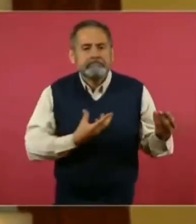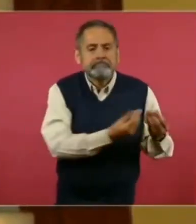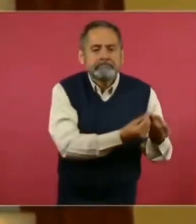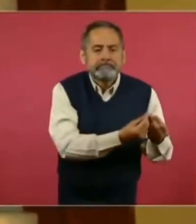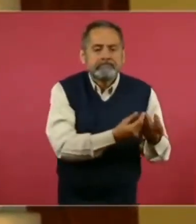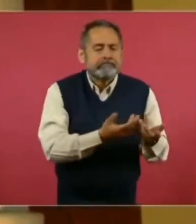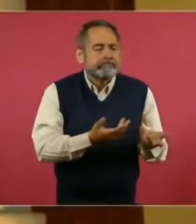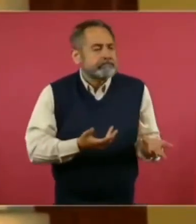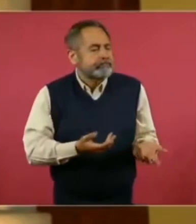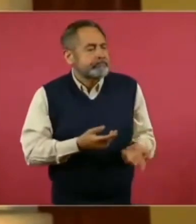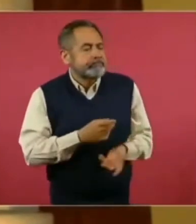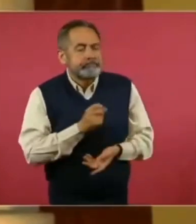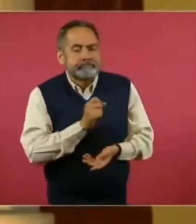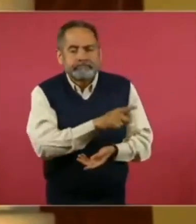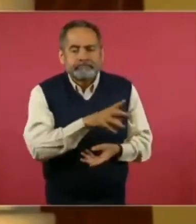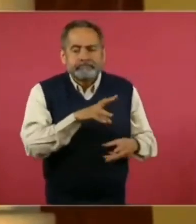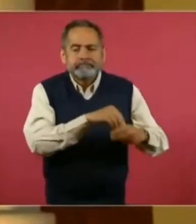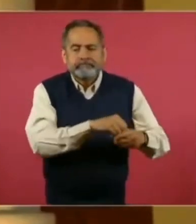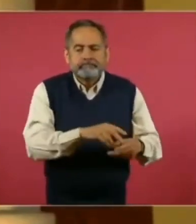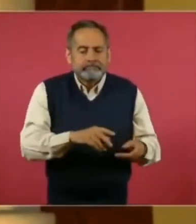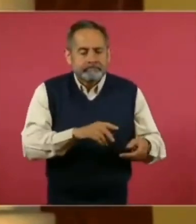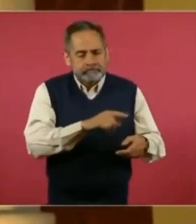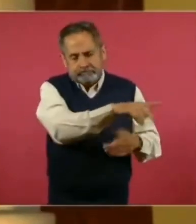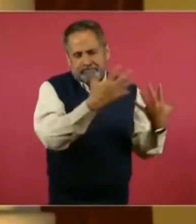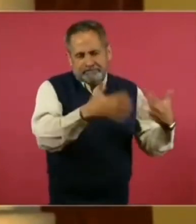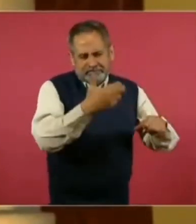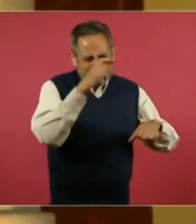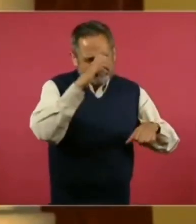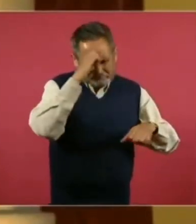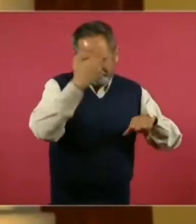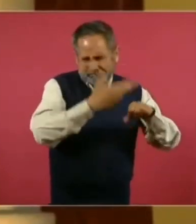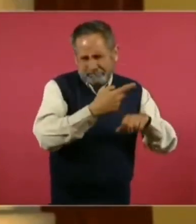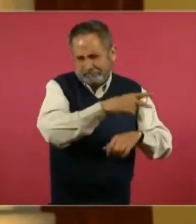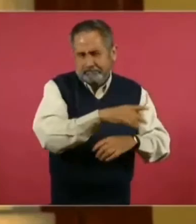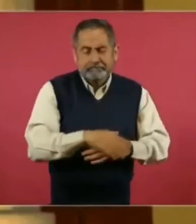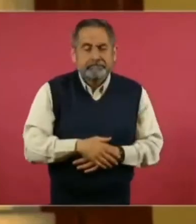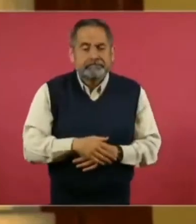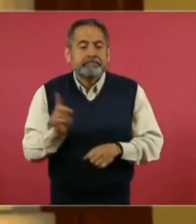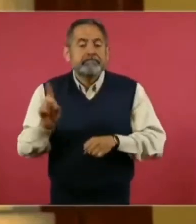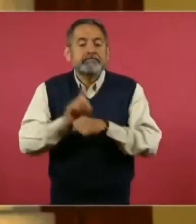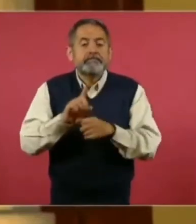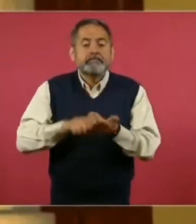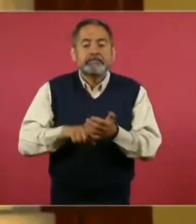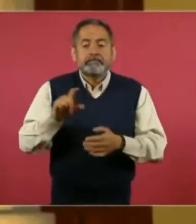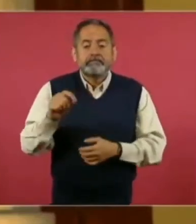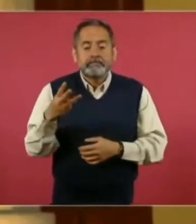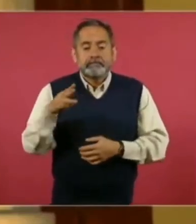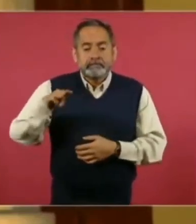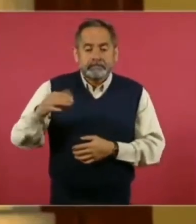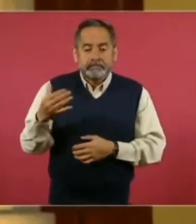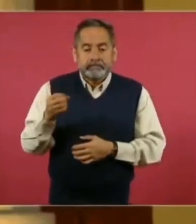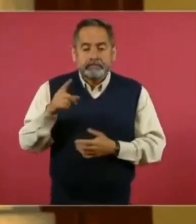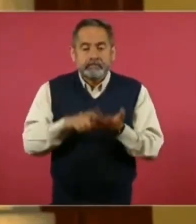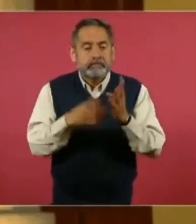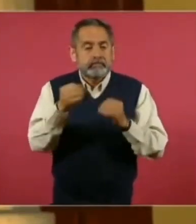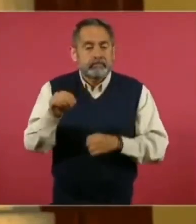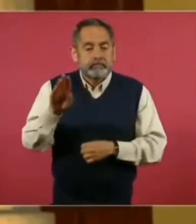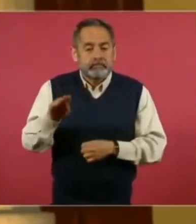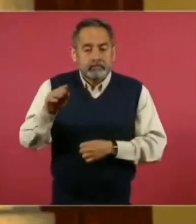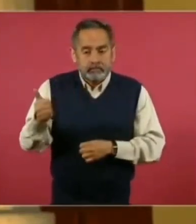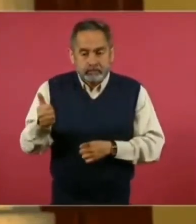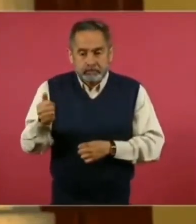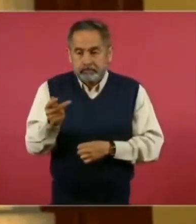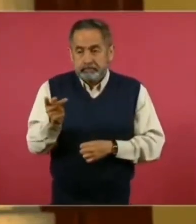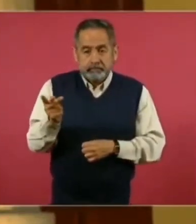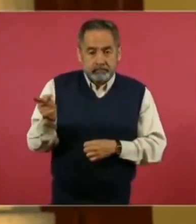a esa empresa extranjera. El 23 de mayo de 1996, legisladores de